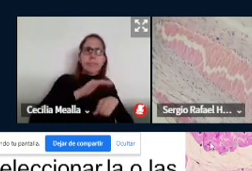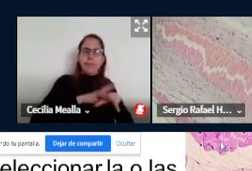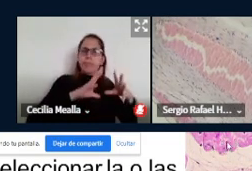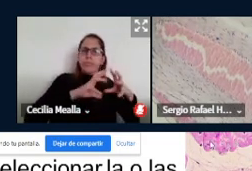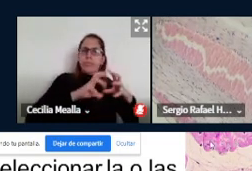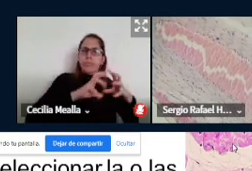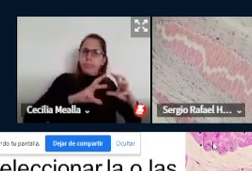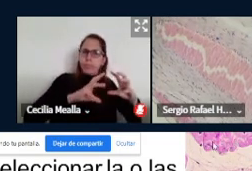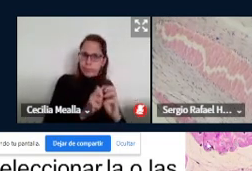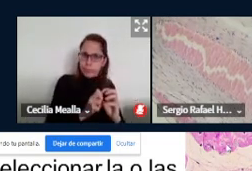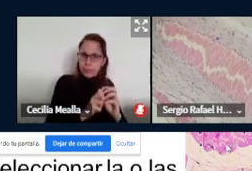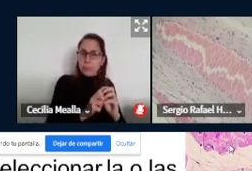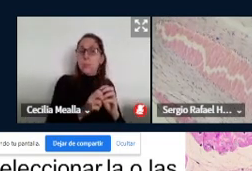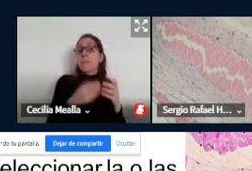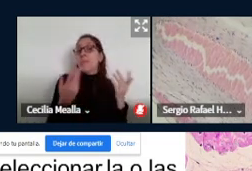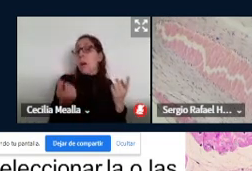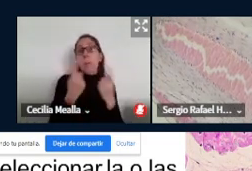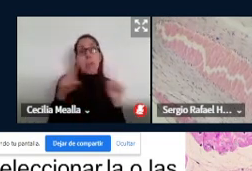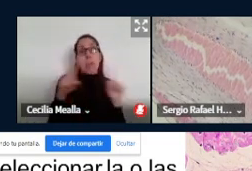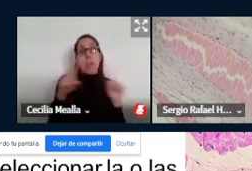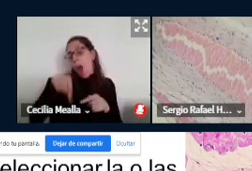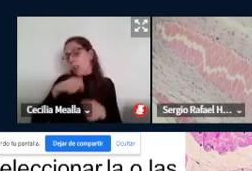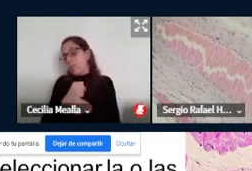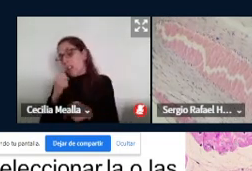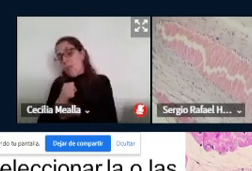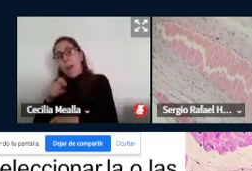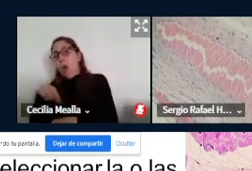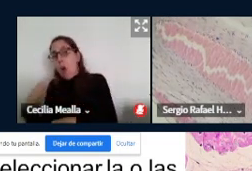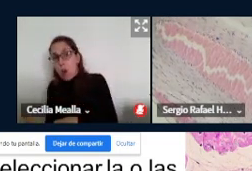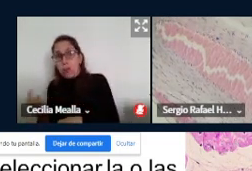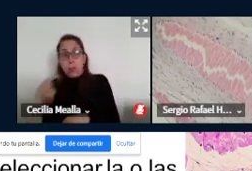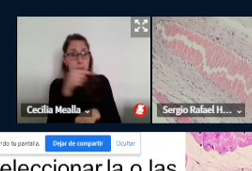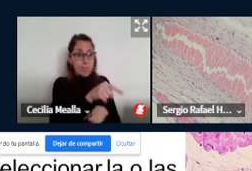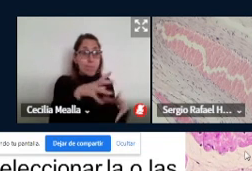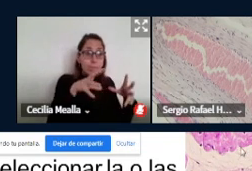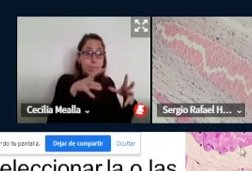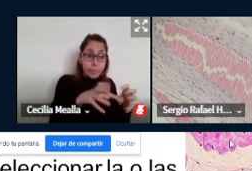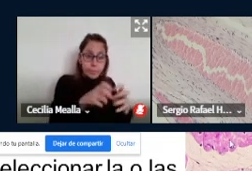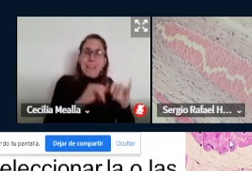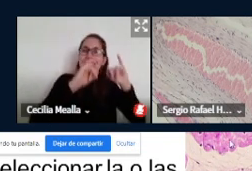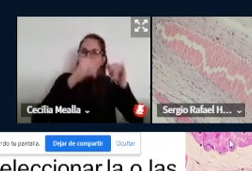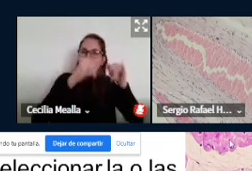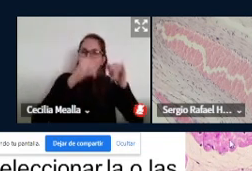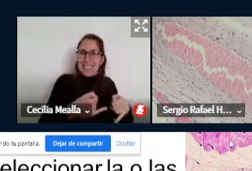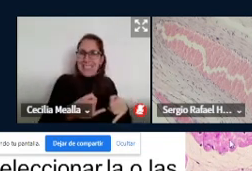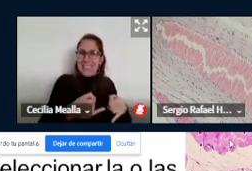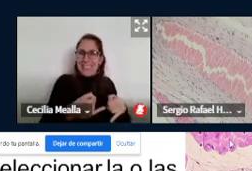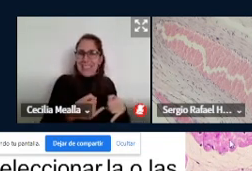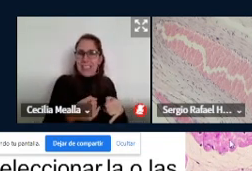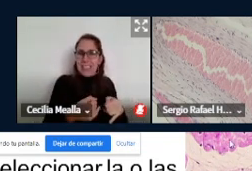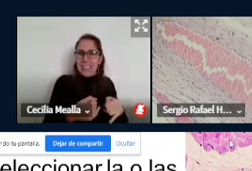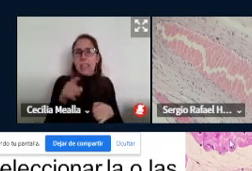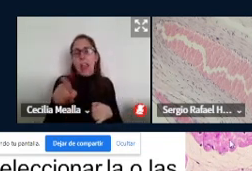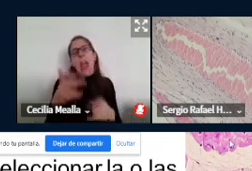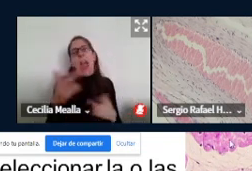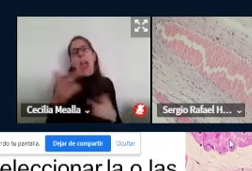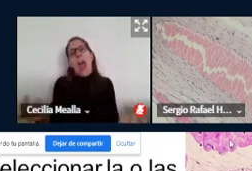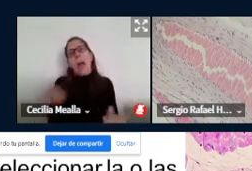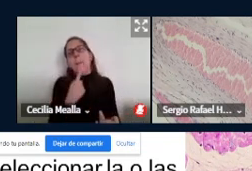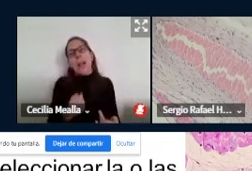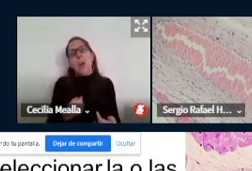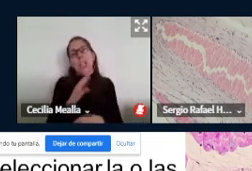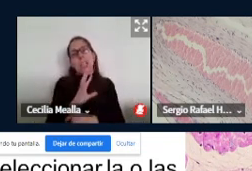el tejido muscular estriado cardíaco tiene abundantes miofibrillas. Dice Mateo que la pregunta es muy